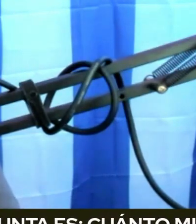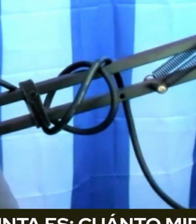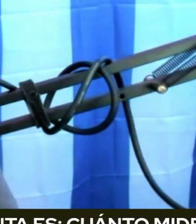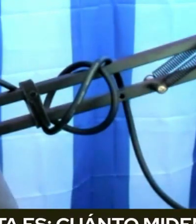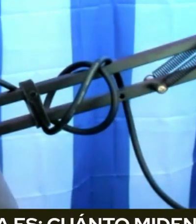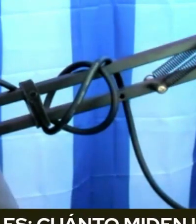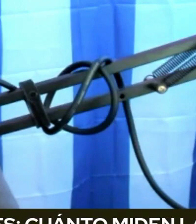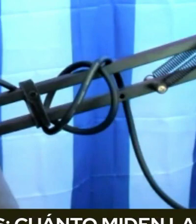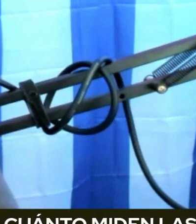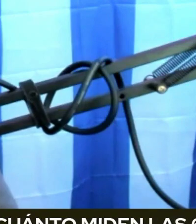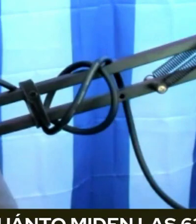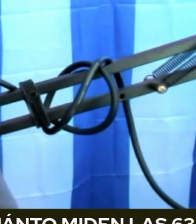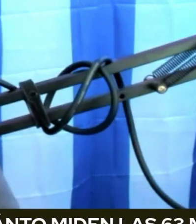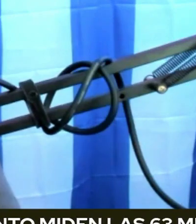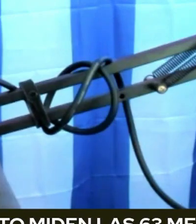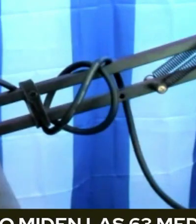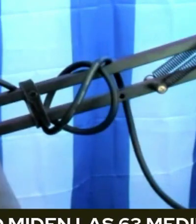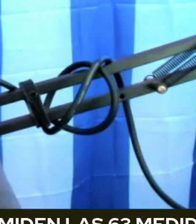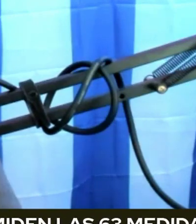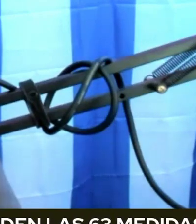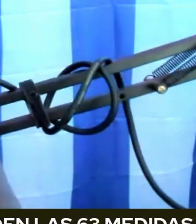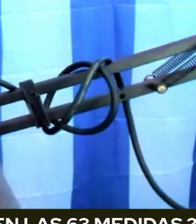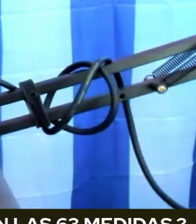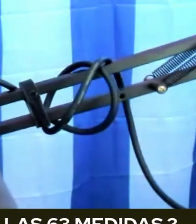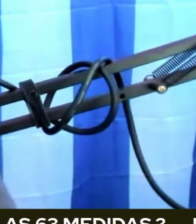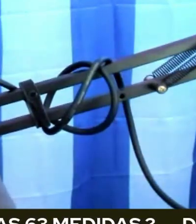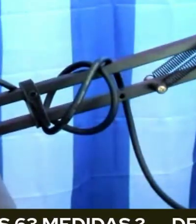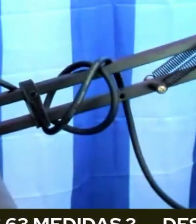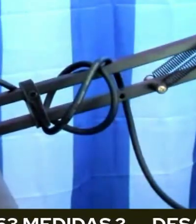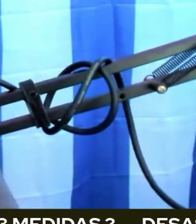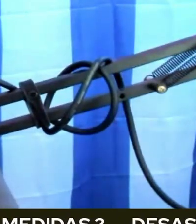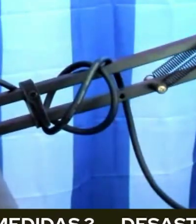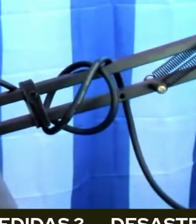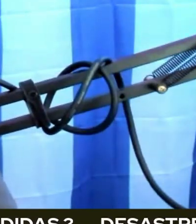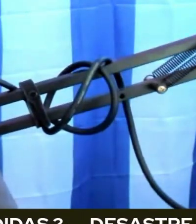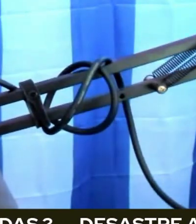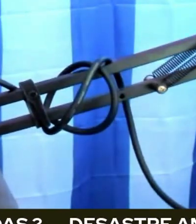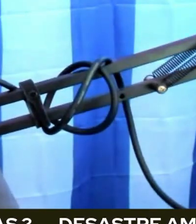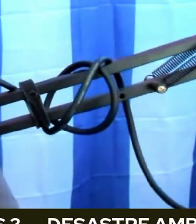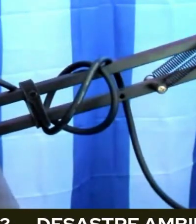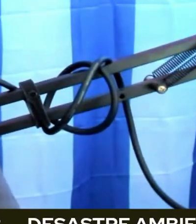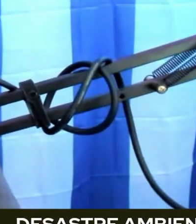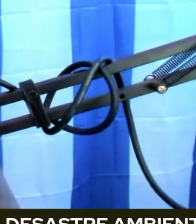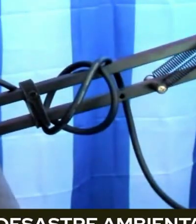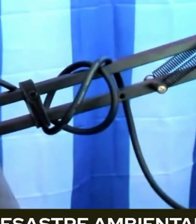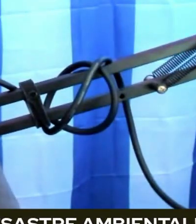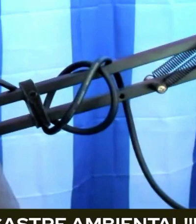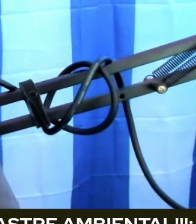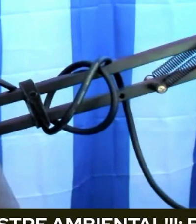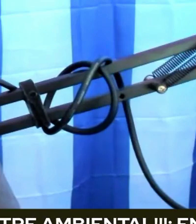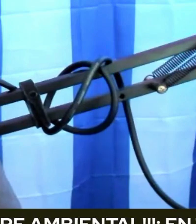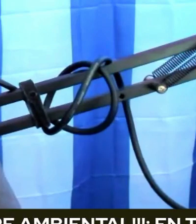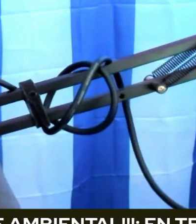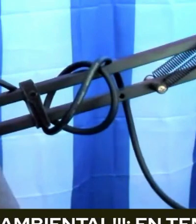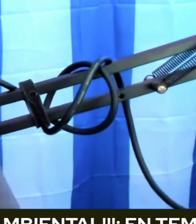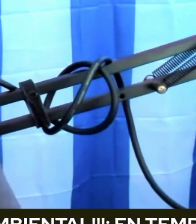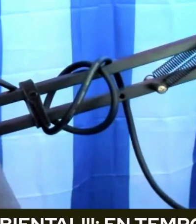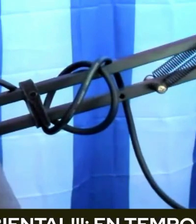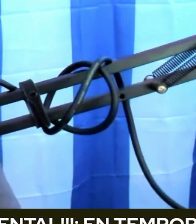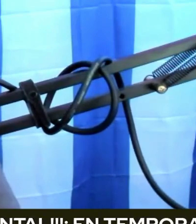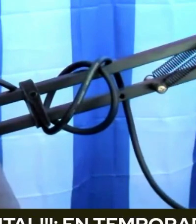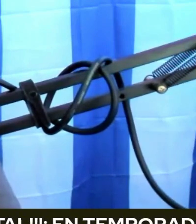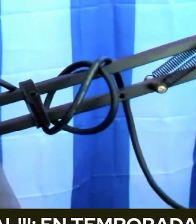chingados los otros 10.000 tiene un millón los otros 10.000 van a agarrar cada uno una fibra dejar